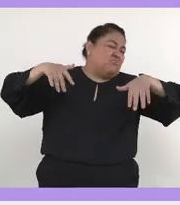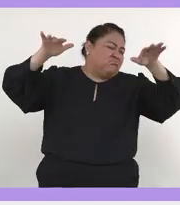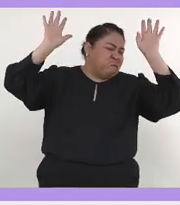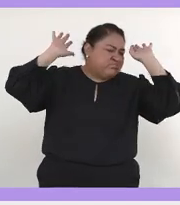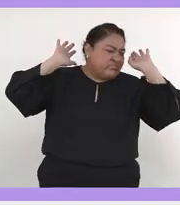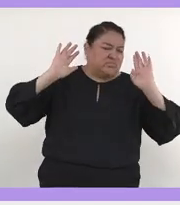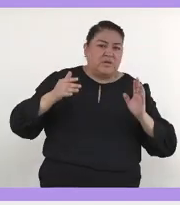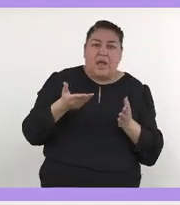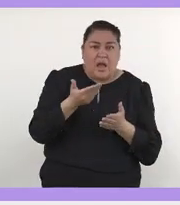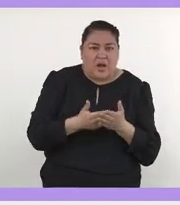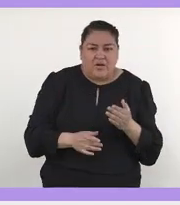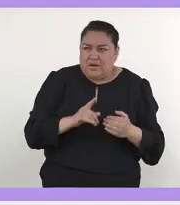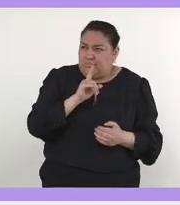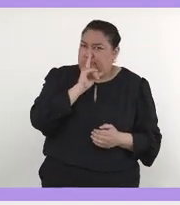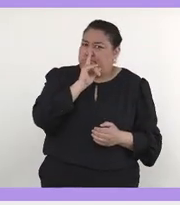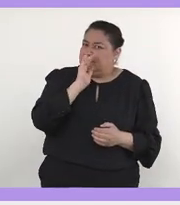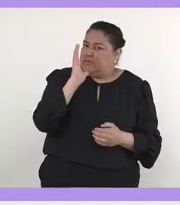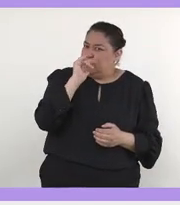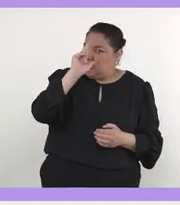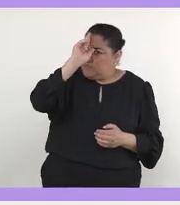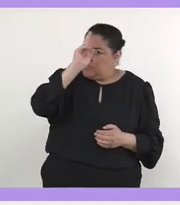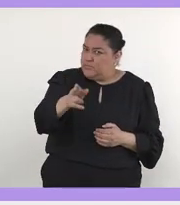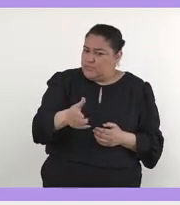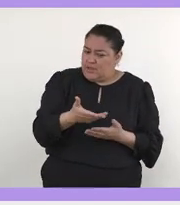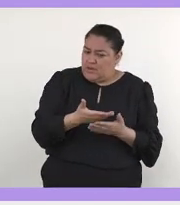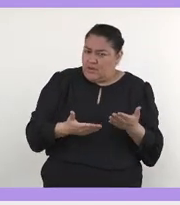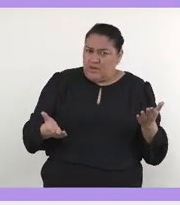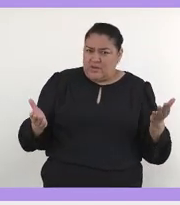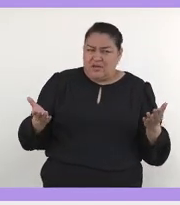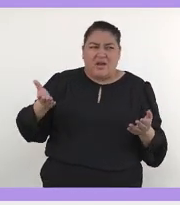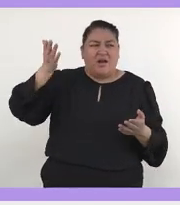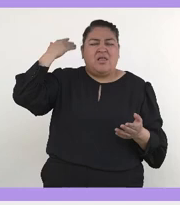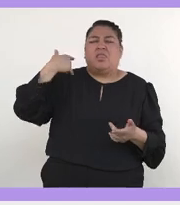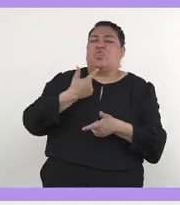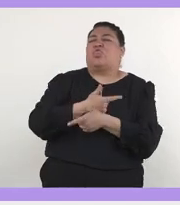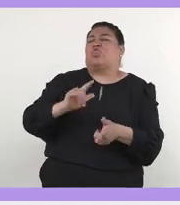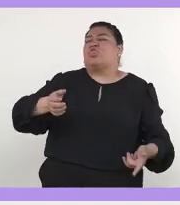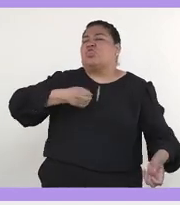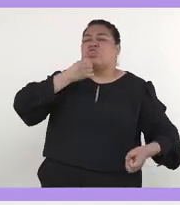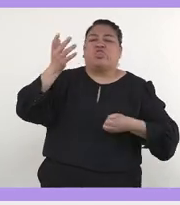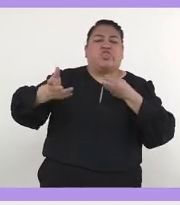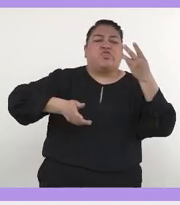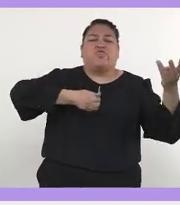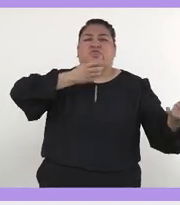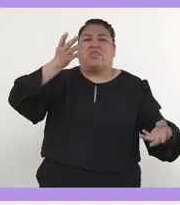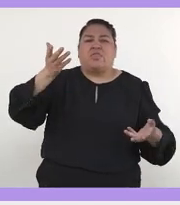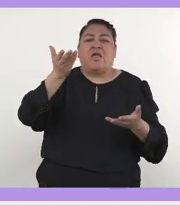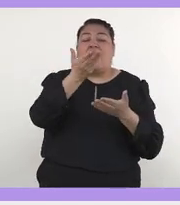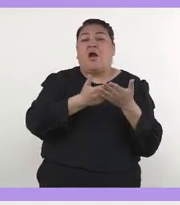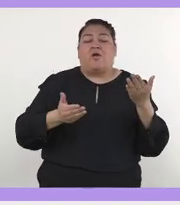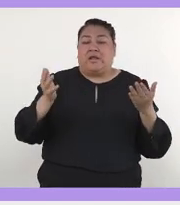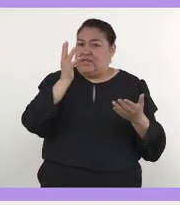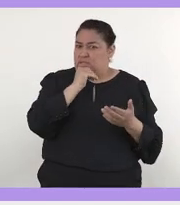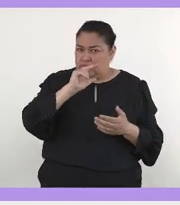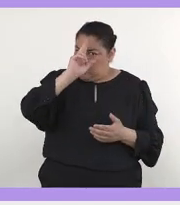ni siquiera yo pensaría en decirlas Pero antes las decíamos si no pasaba nada la única cosa es que afortunadamente me parece sí estamos